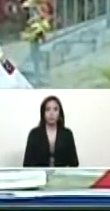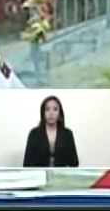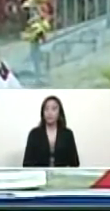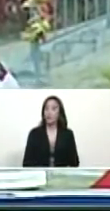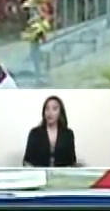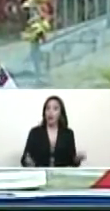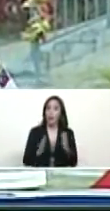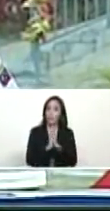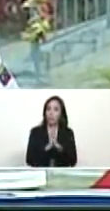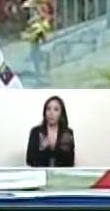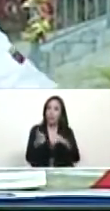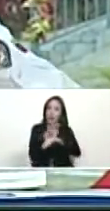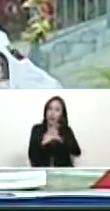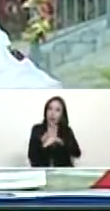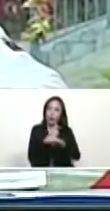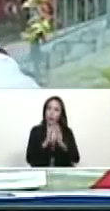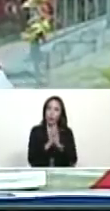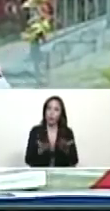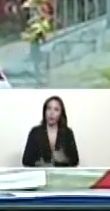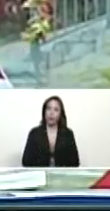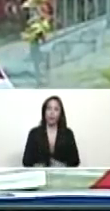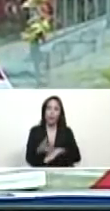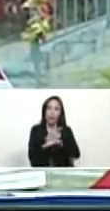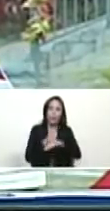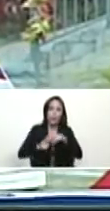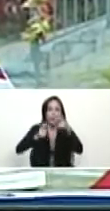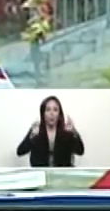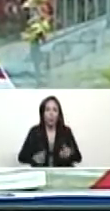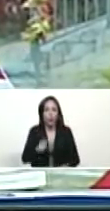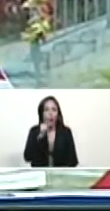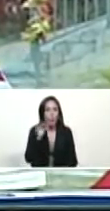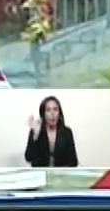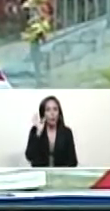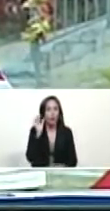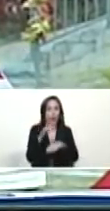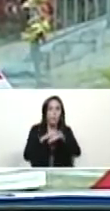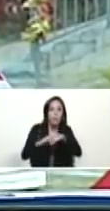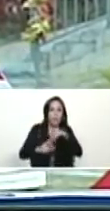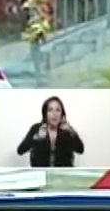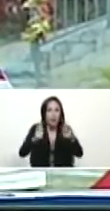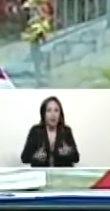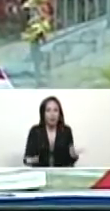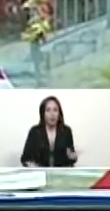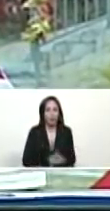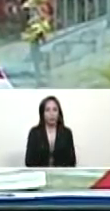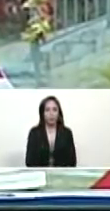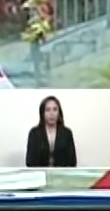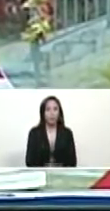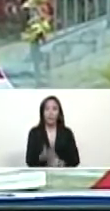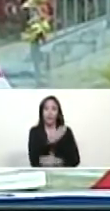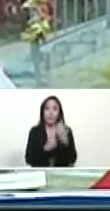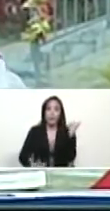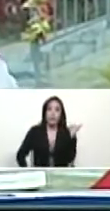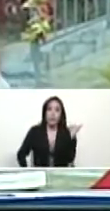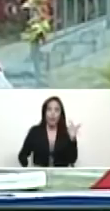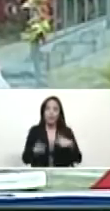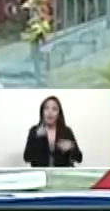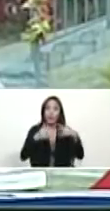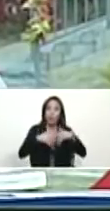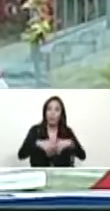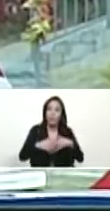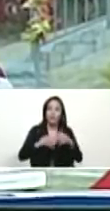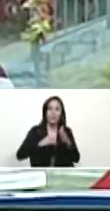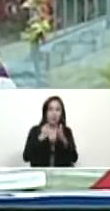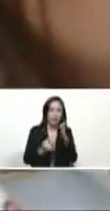todo a los que gobernamos. Gobernadores, gobernadoras, ministros, ministras, presidentes de empresas, de